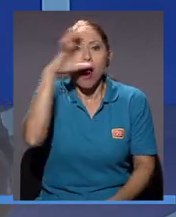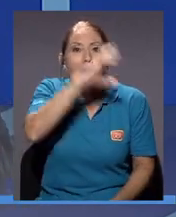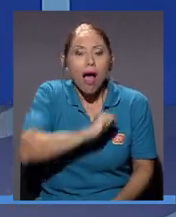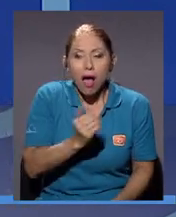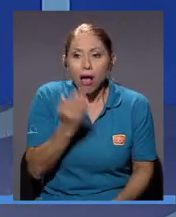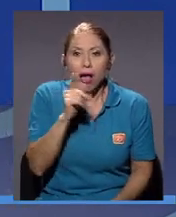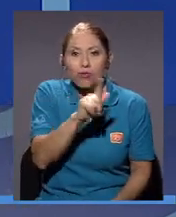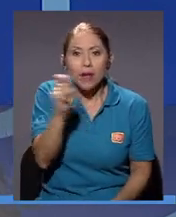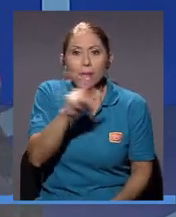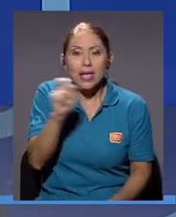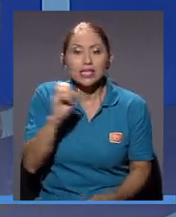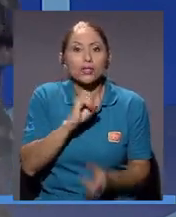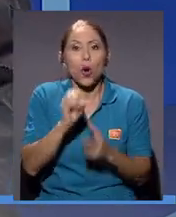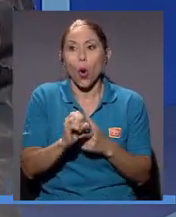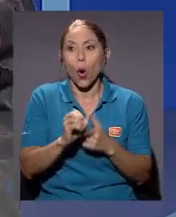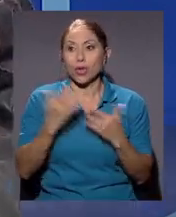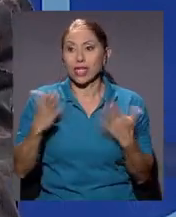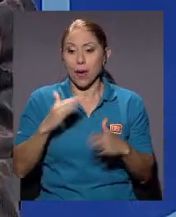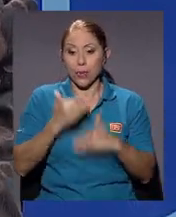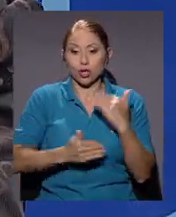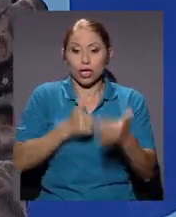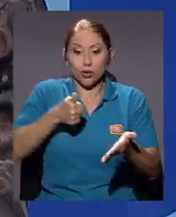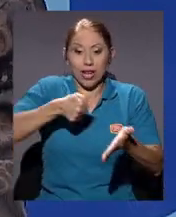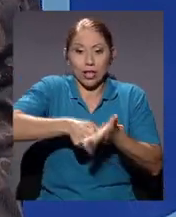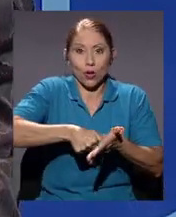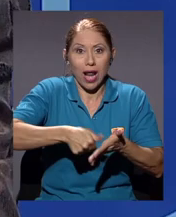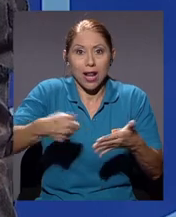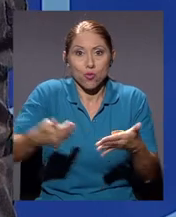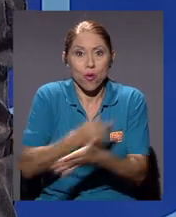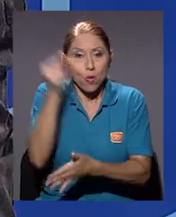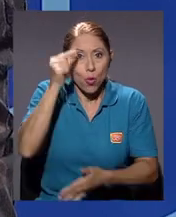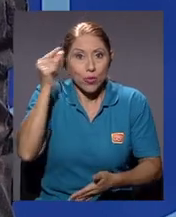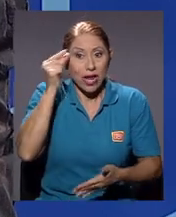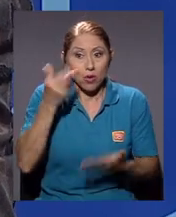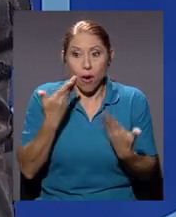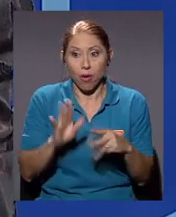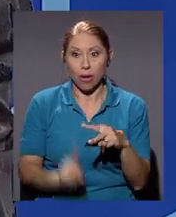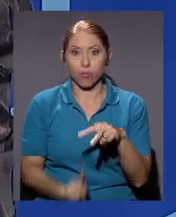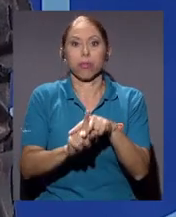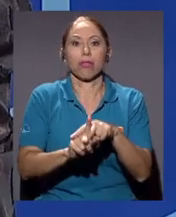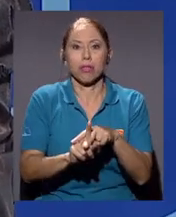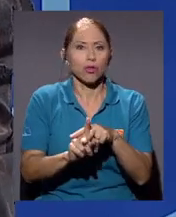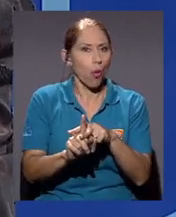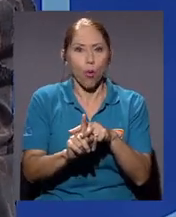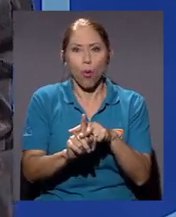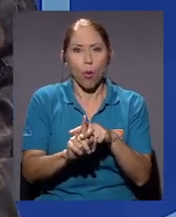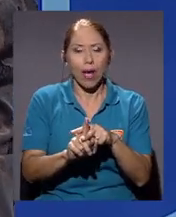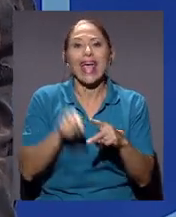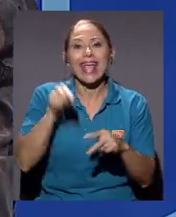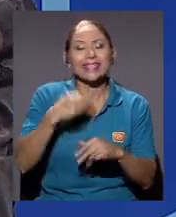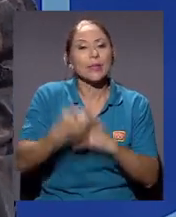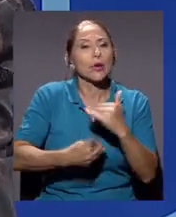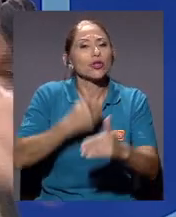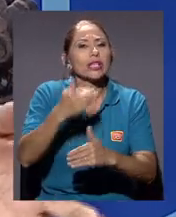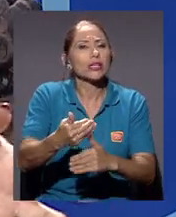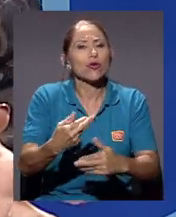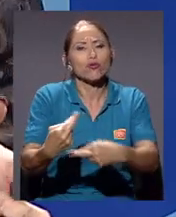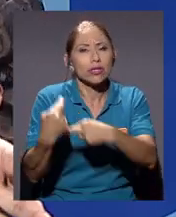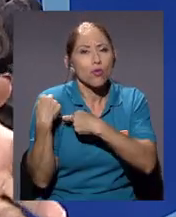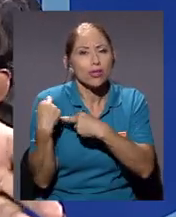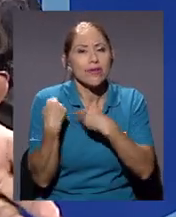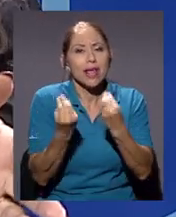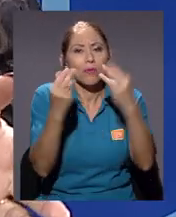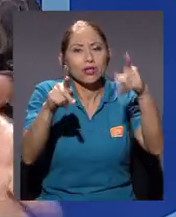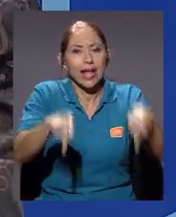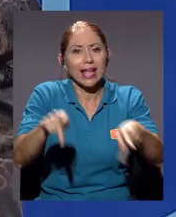eso no fue algo que apareció después del proceso electoral es decir esto es un proceso que se ha gestado donde las responsabilidades de mucha